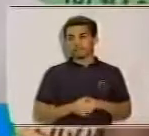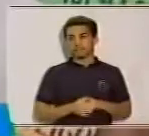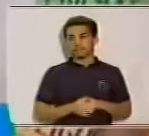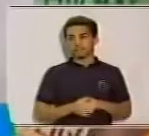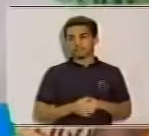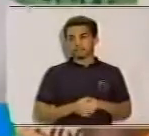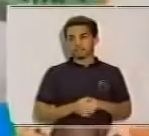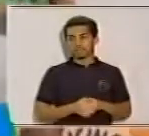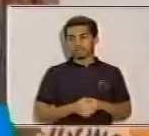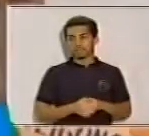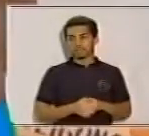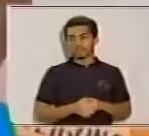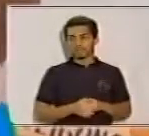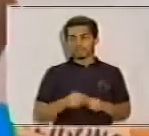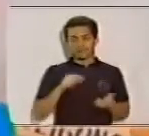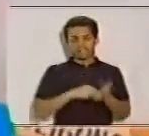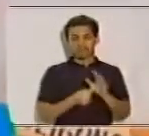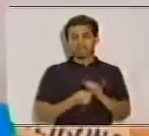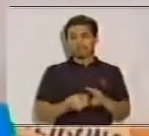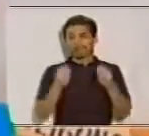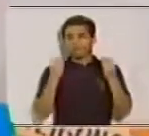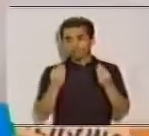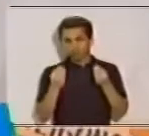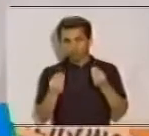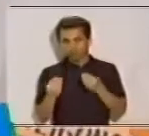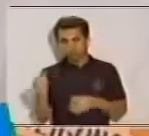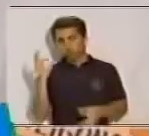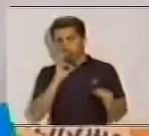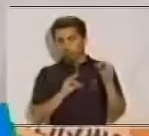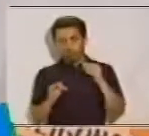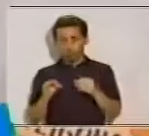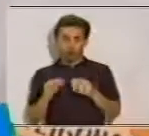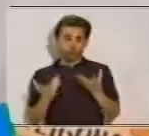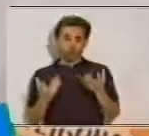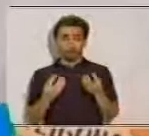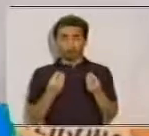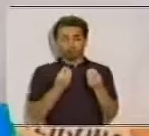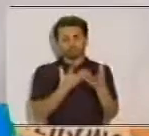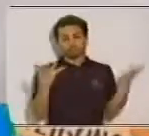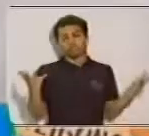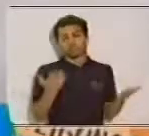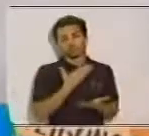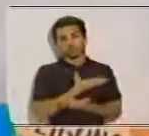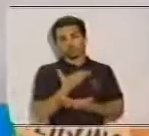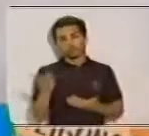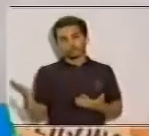Poli significa muchos o muchas. Apúntenlo, por favor. ¿Sí?